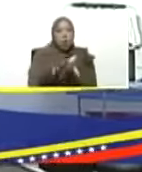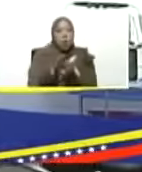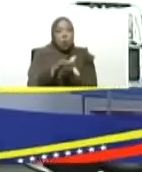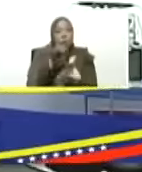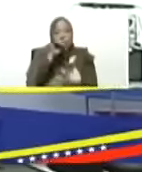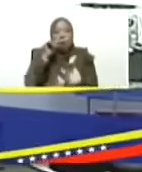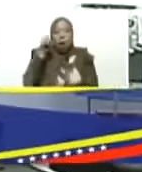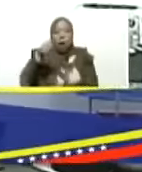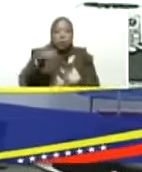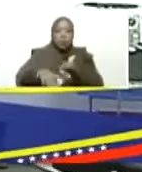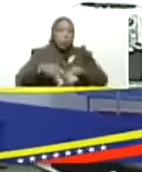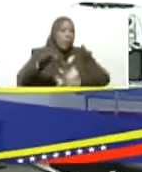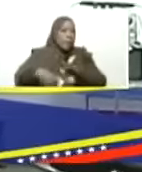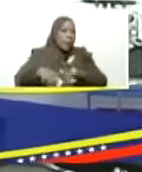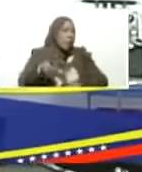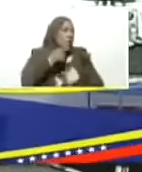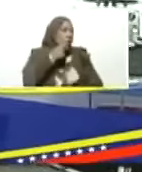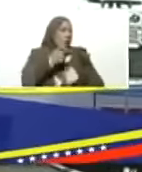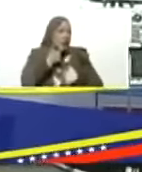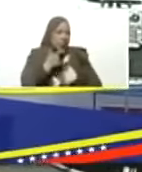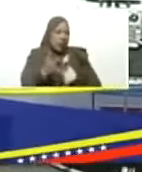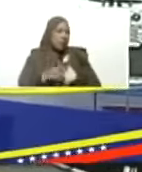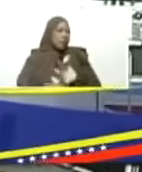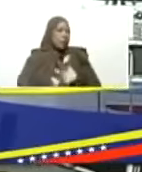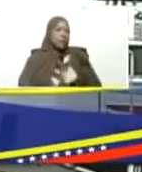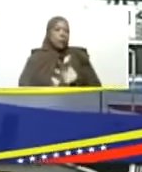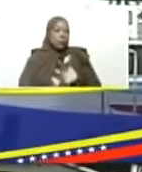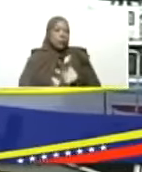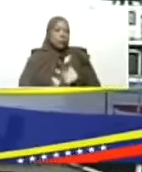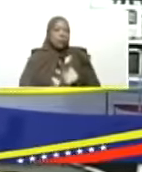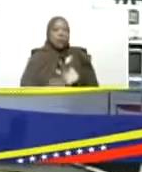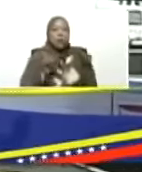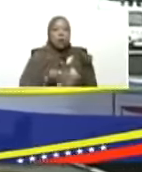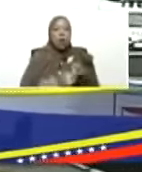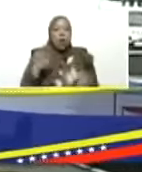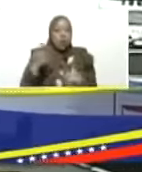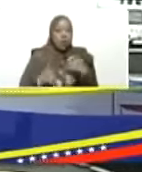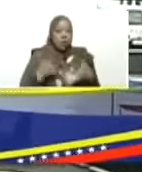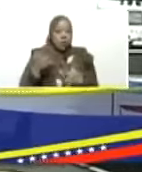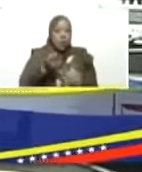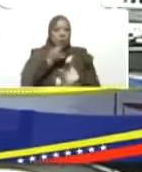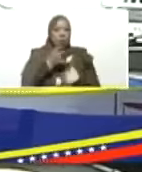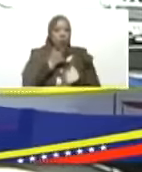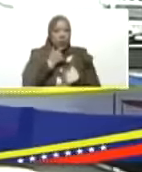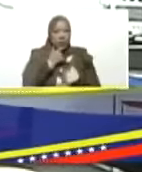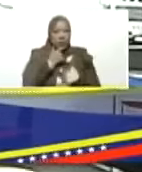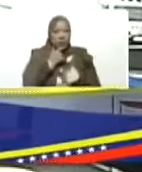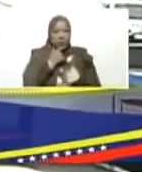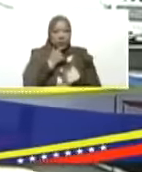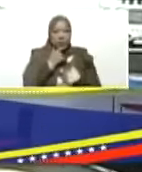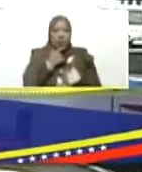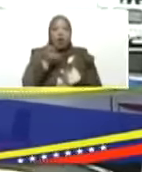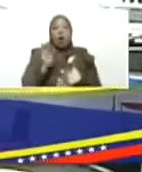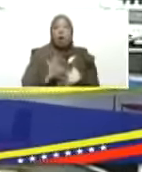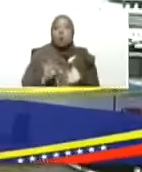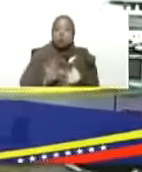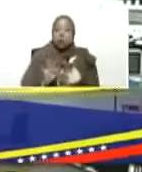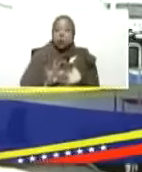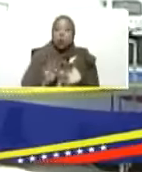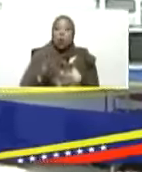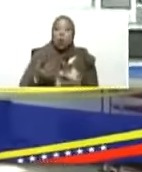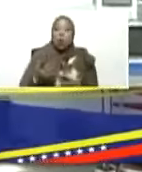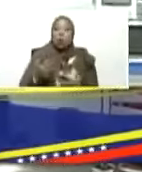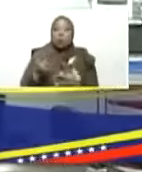isla. Excelente, y bueno. Sí, aquí vas a tener quiero, bueno, bastante muy, actividad. Muy, muy, muy realmente que cumple las funciones